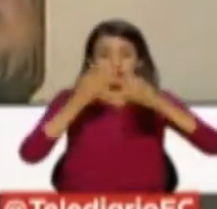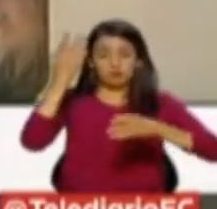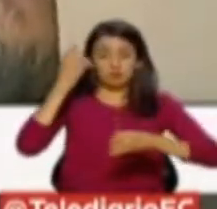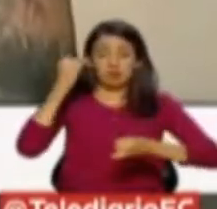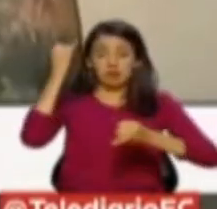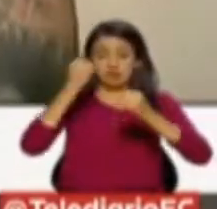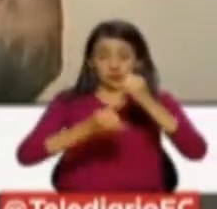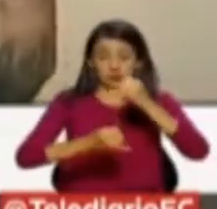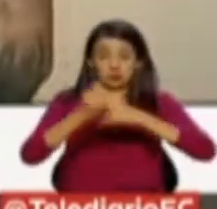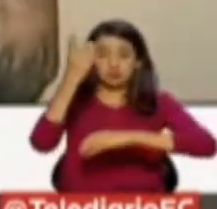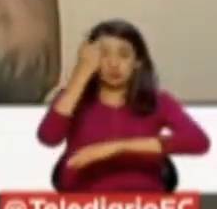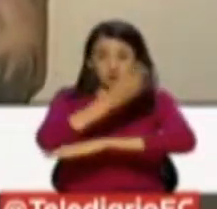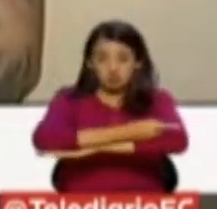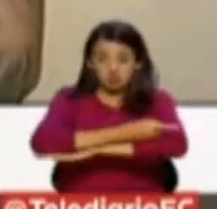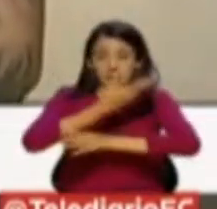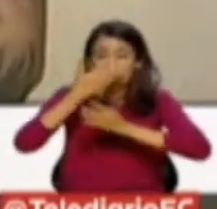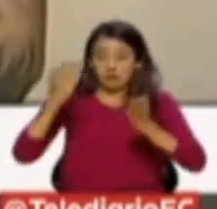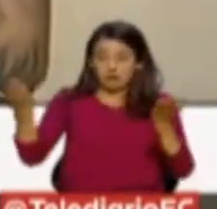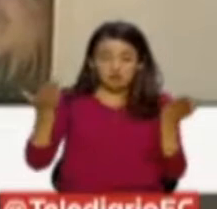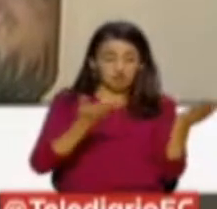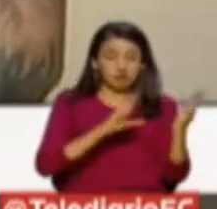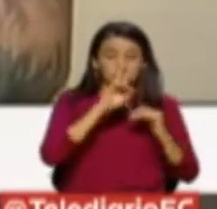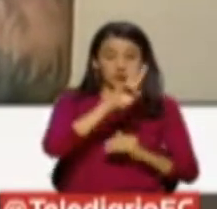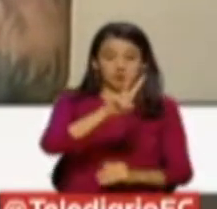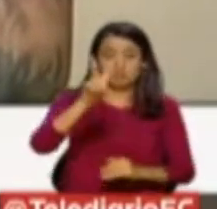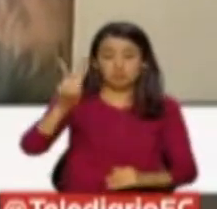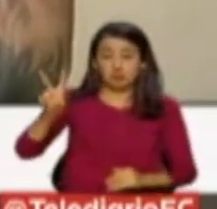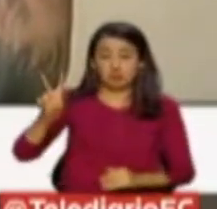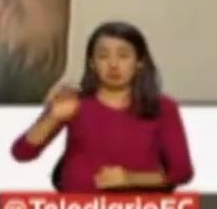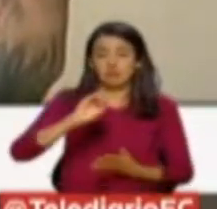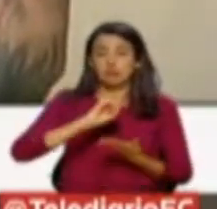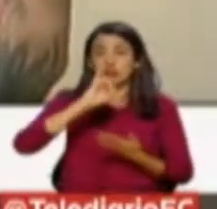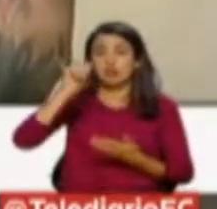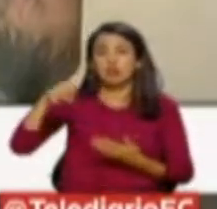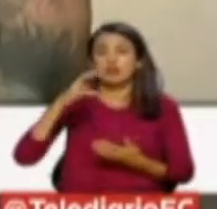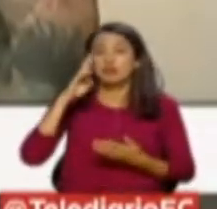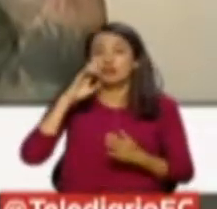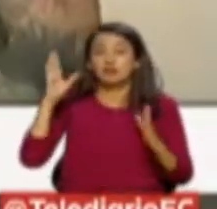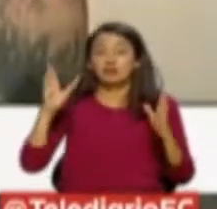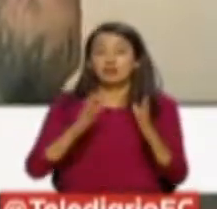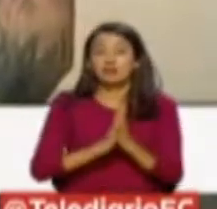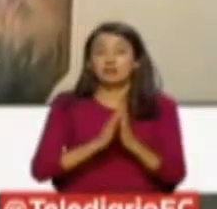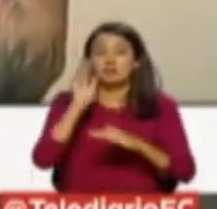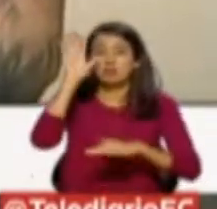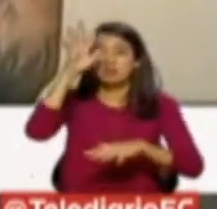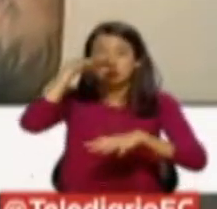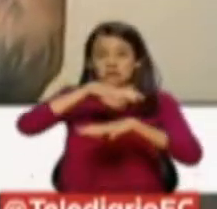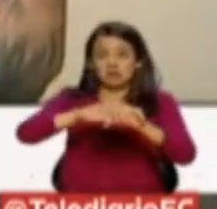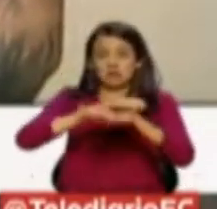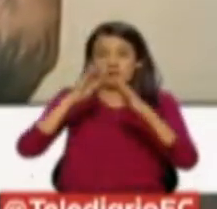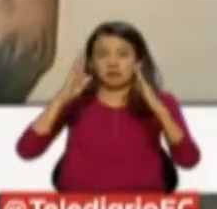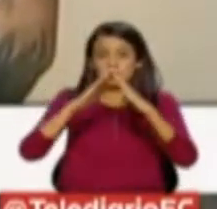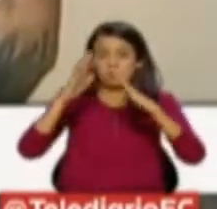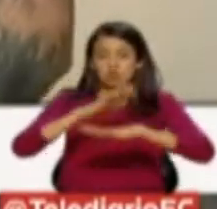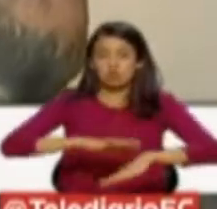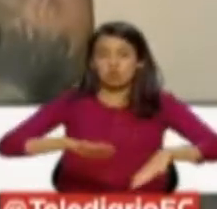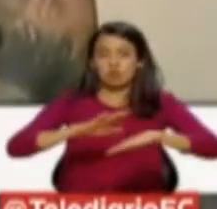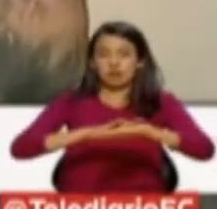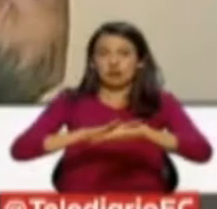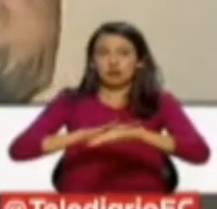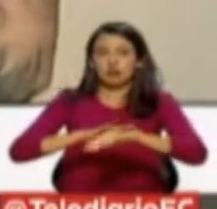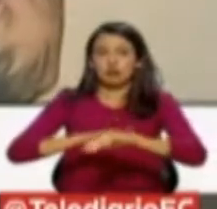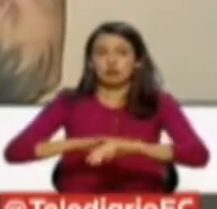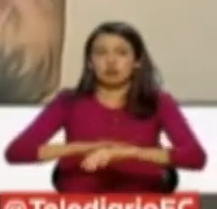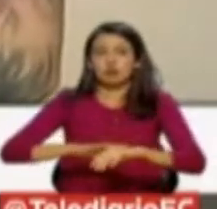ustedes a que se puedan acercar es el 22 a las 5 de la tarde aquí mismo en la sala miguel de santiago vamos a hacer un conversatorio para